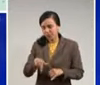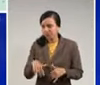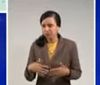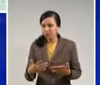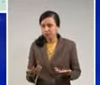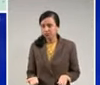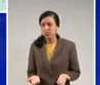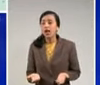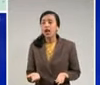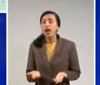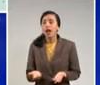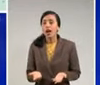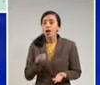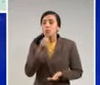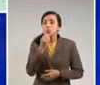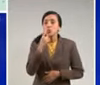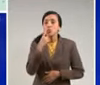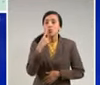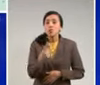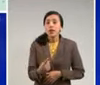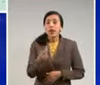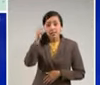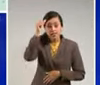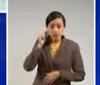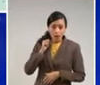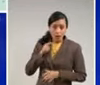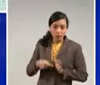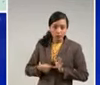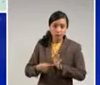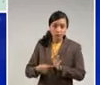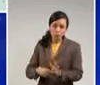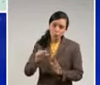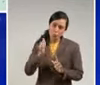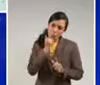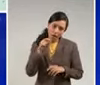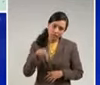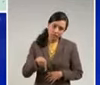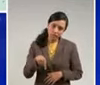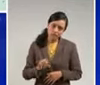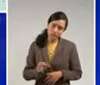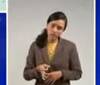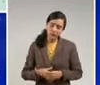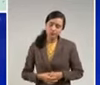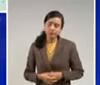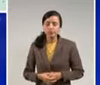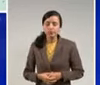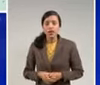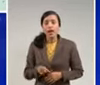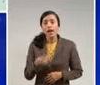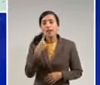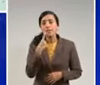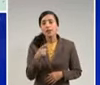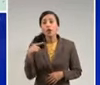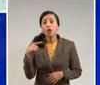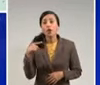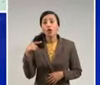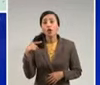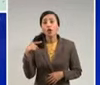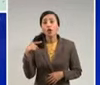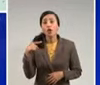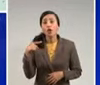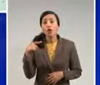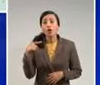que lo pudimos ver el sábado, sea un poquito más actualizado, donde se ve en rojo